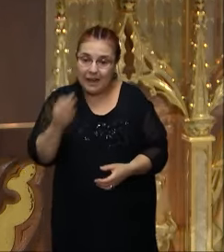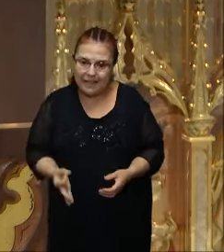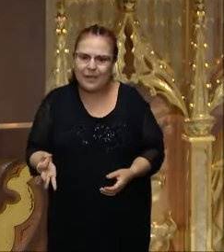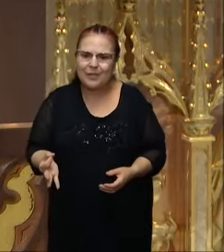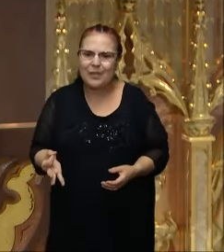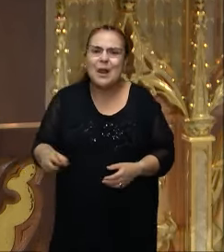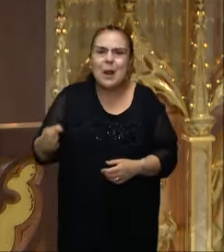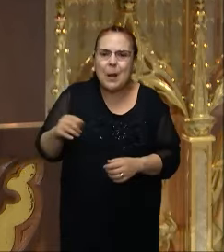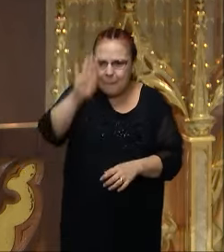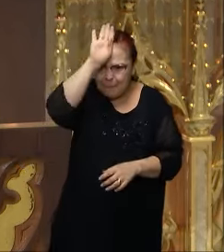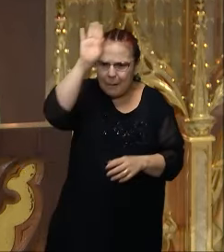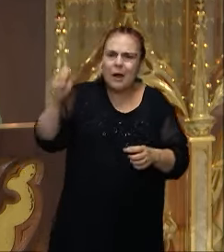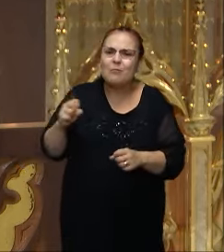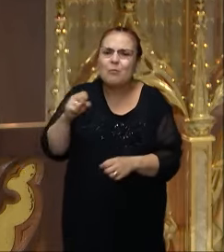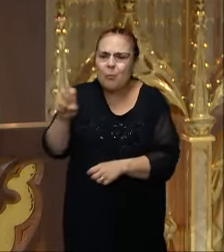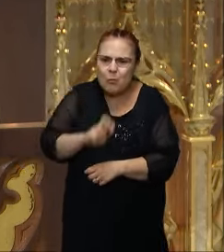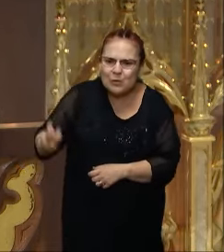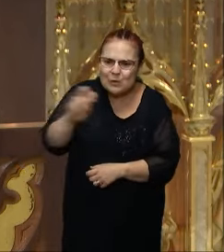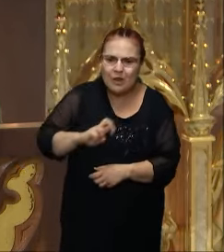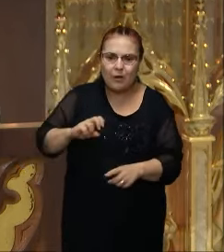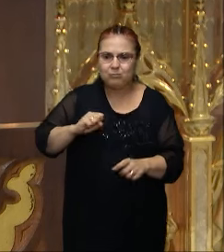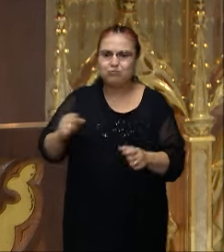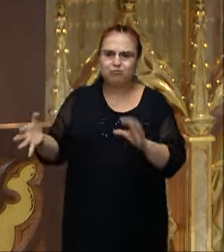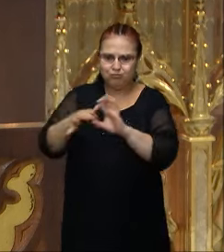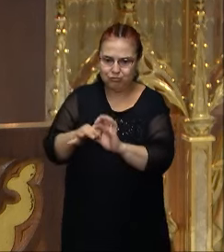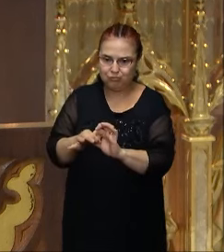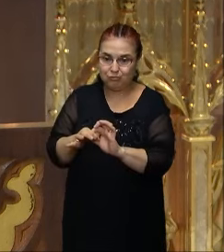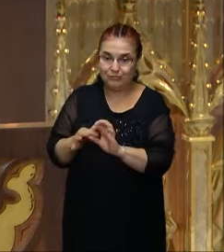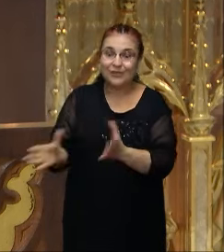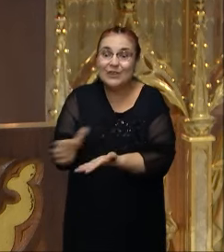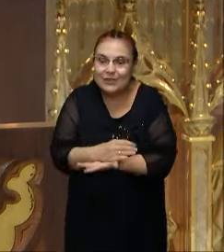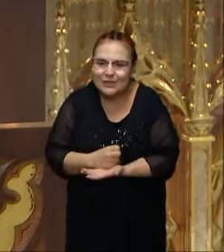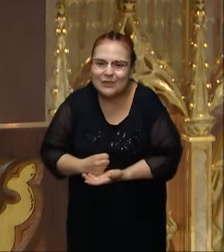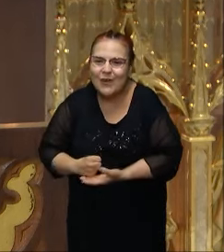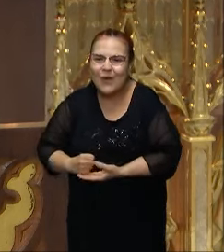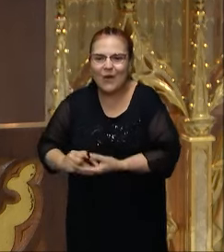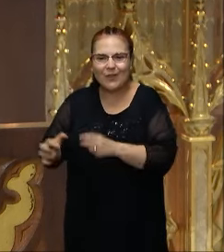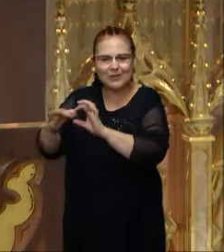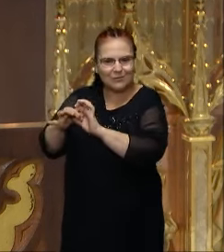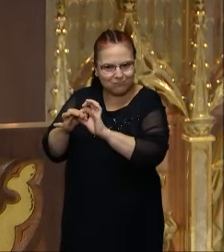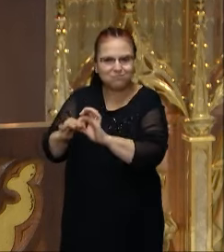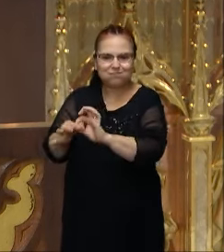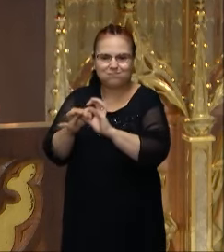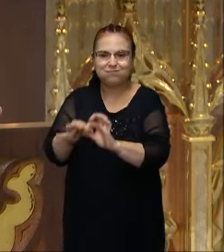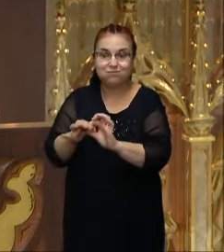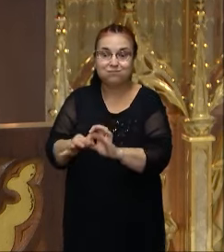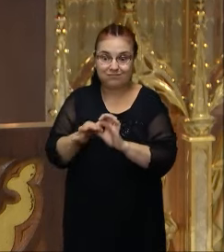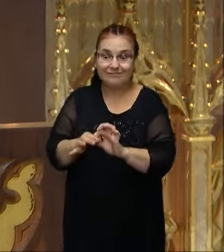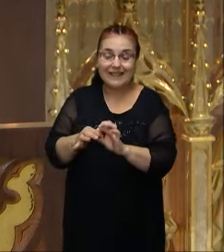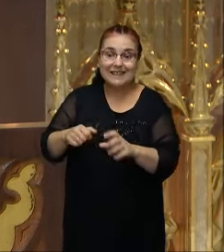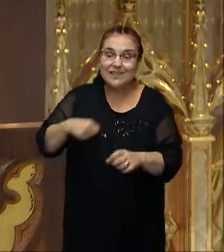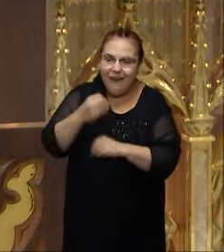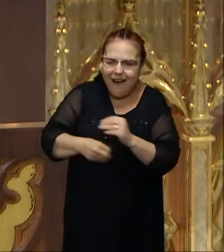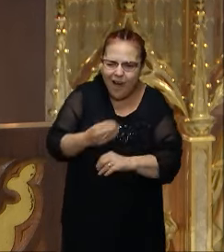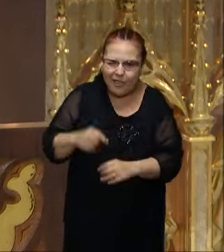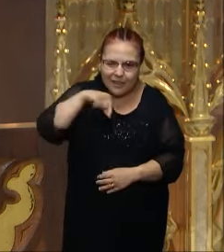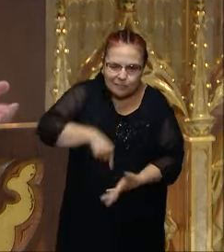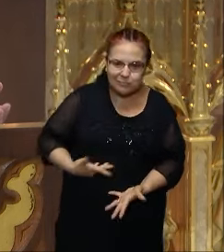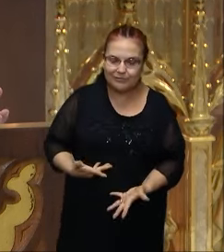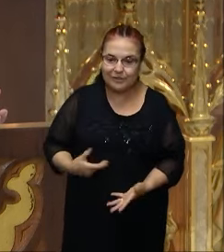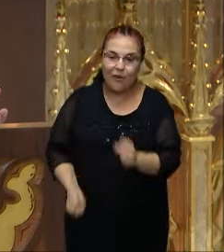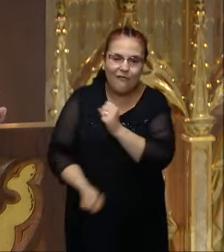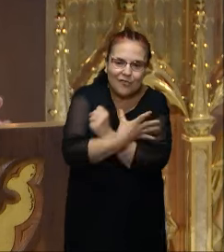unión de todos. Ha ido buscando en que todos estrechemos esa unidad, esos vínculos de unión, porque eso es lo que hace el Espíritu. Y eso es un fruto